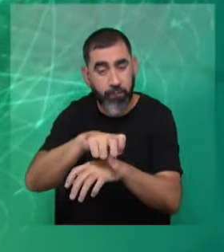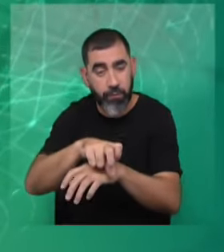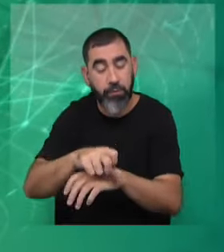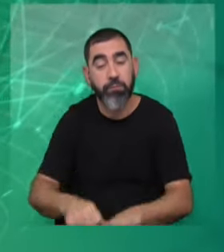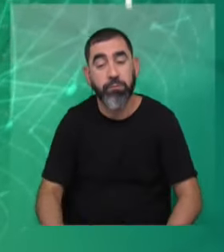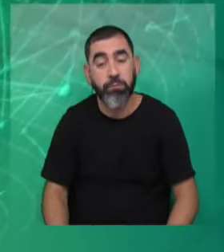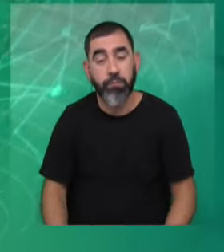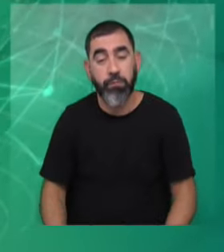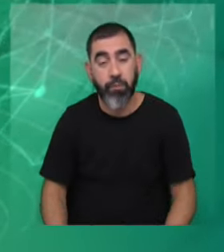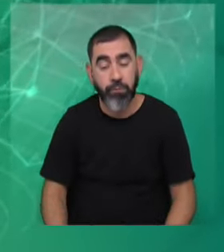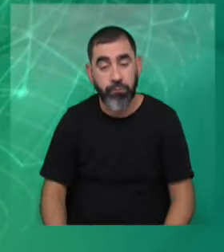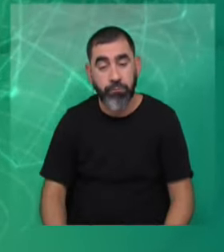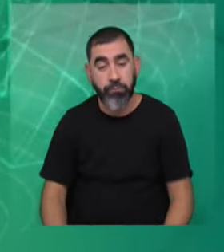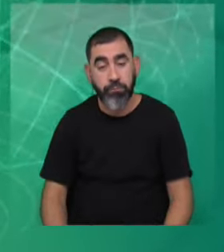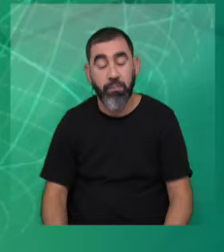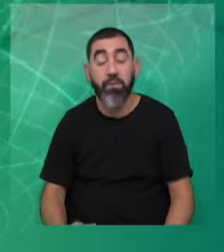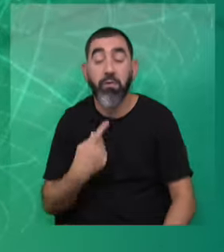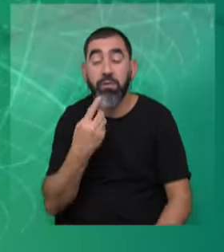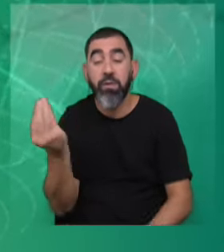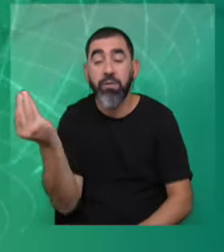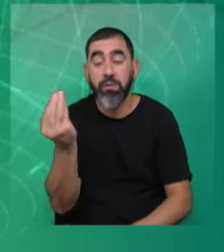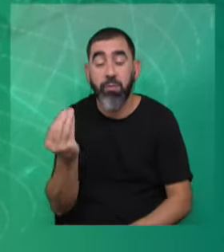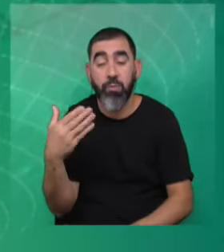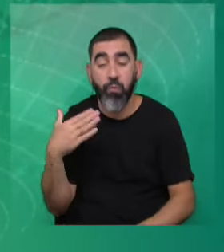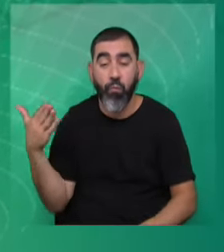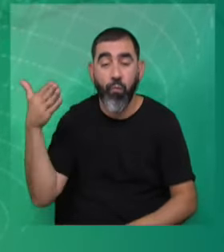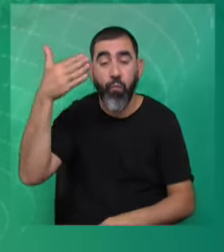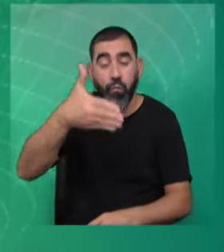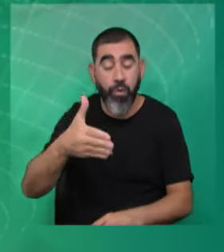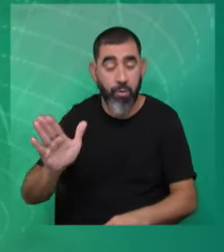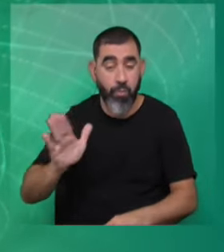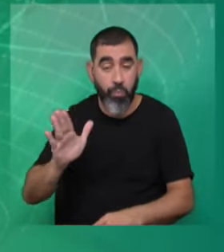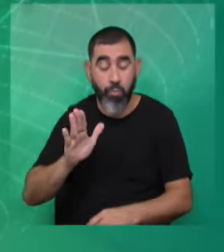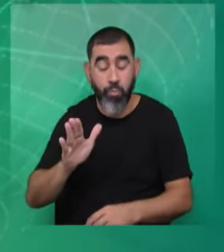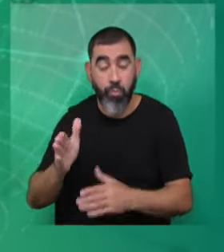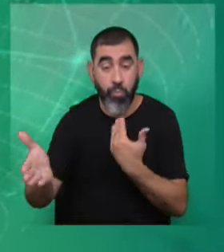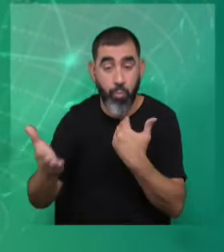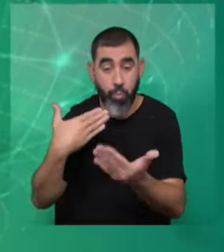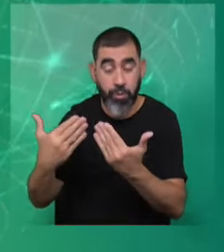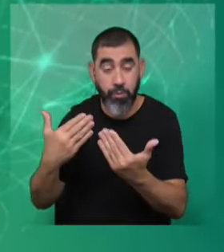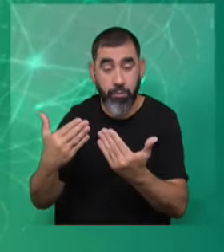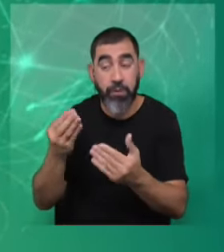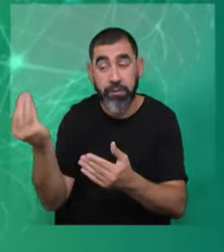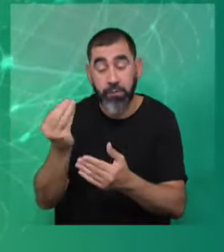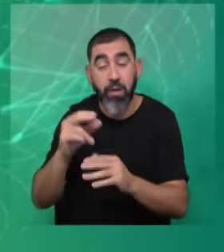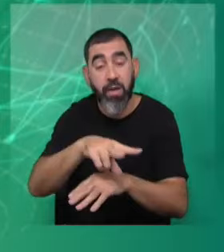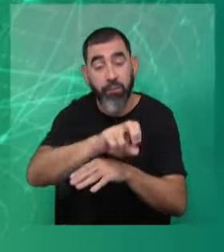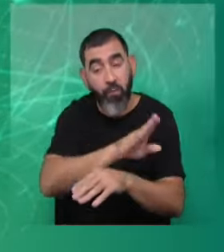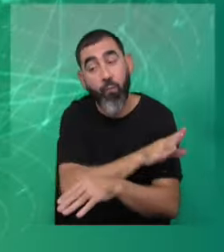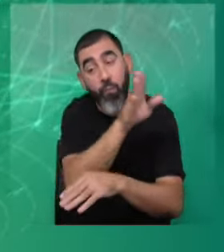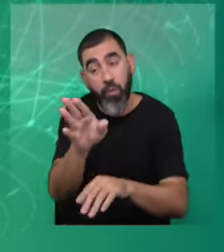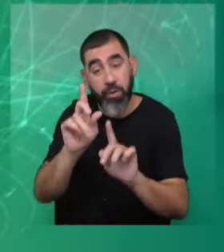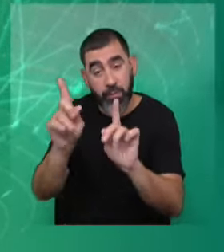La información que tenemos es que ese sábado Paula Díaz concurrió a crimen organizado. Sí. Y que ese sábado la fiscal concurrió a